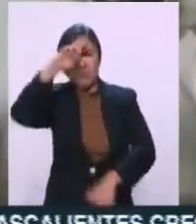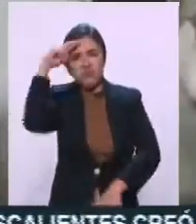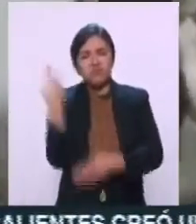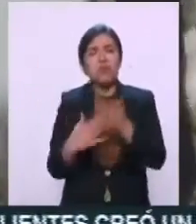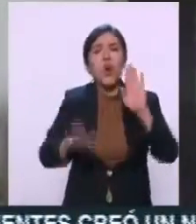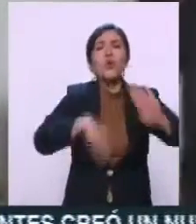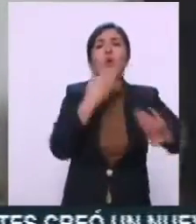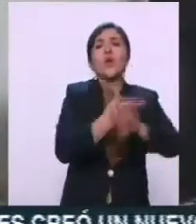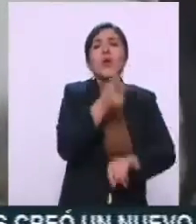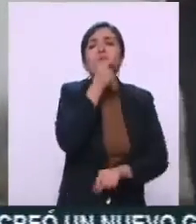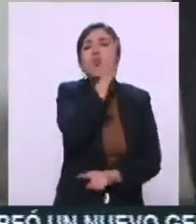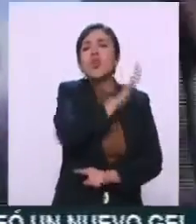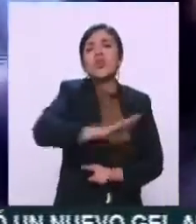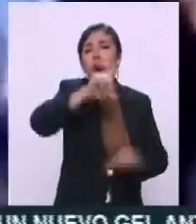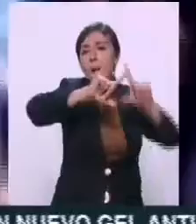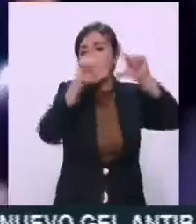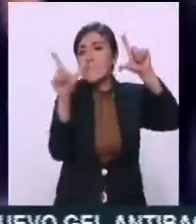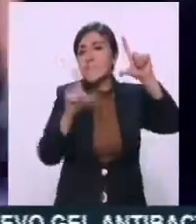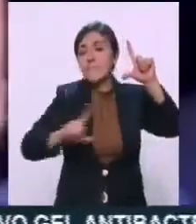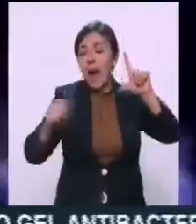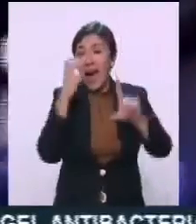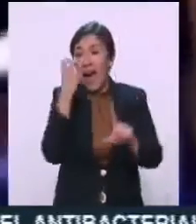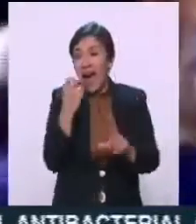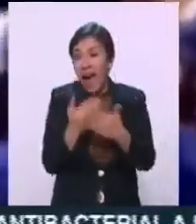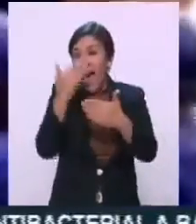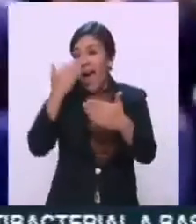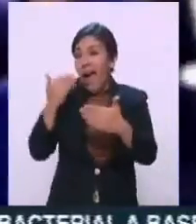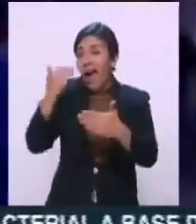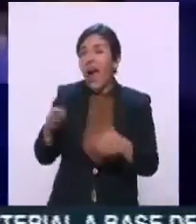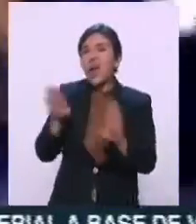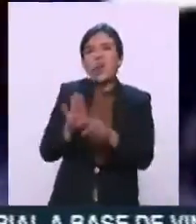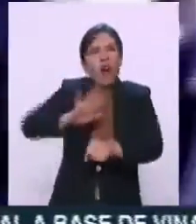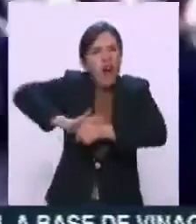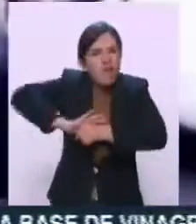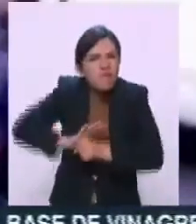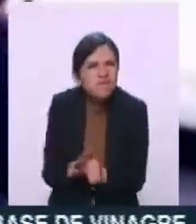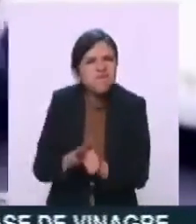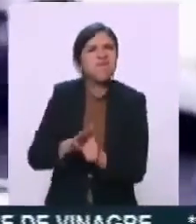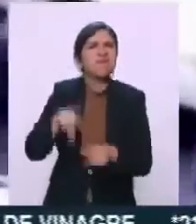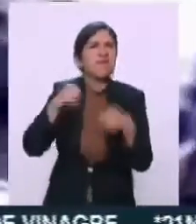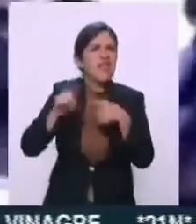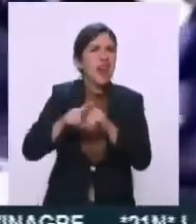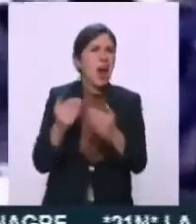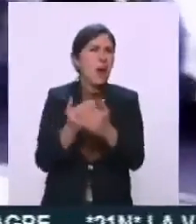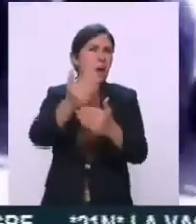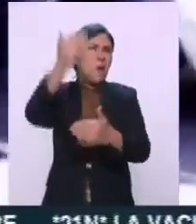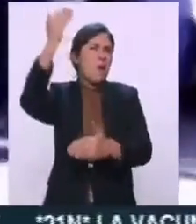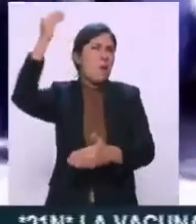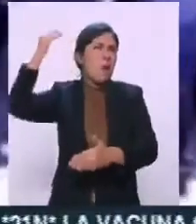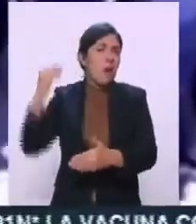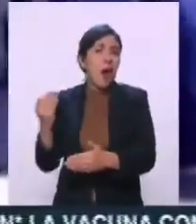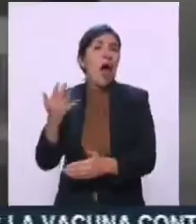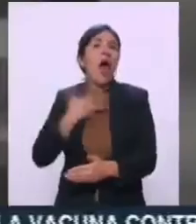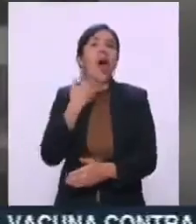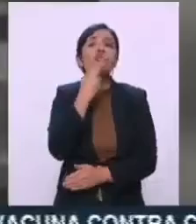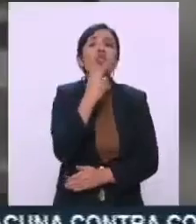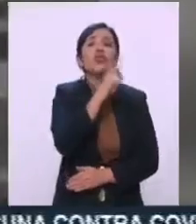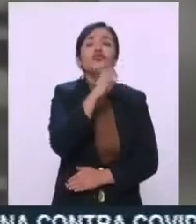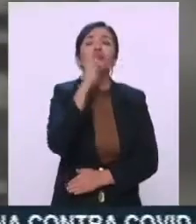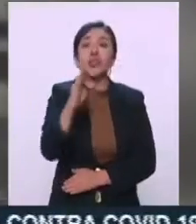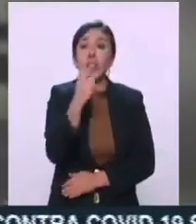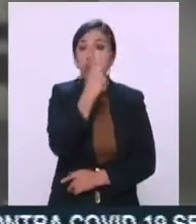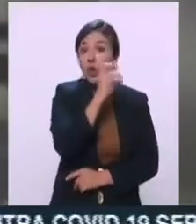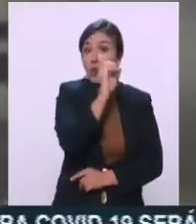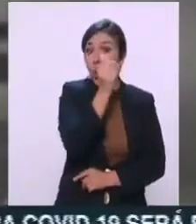corporaciones policíacas de todo el país. Los antecedentes de la represión ejercida desde el poder tienen dos fechas, el